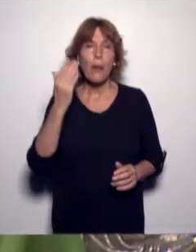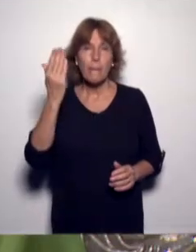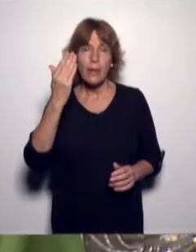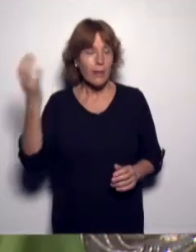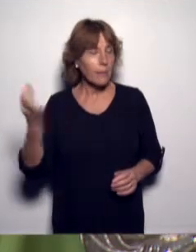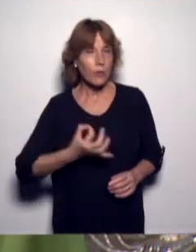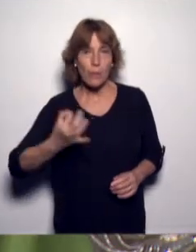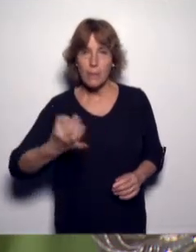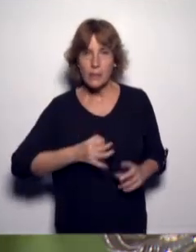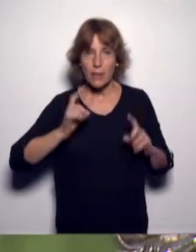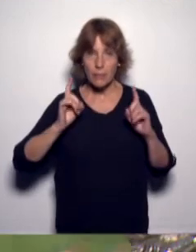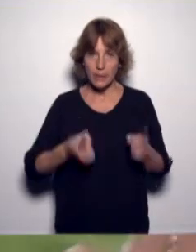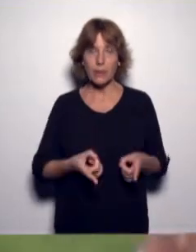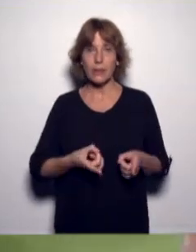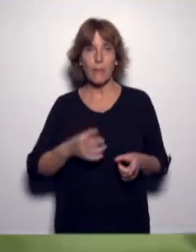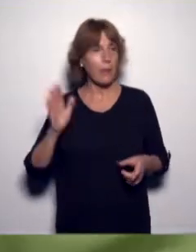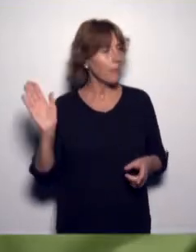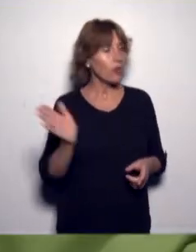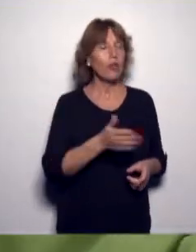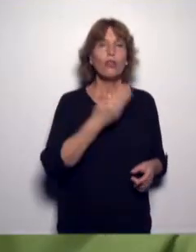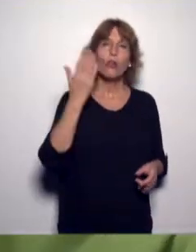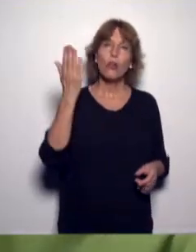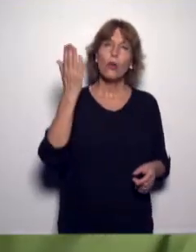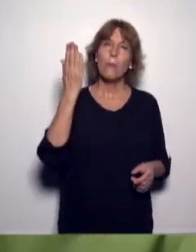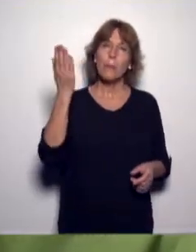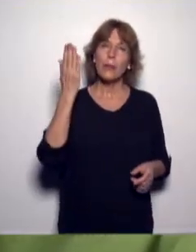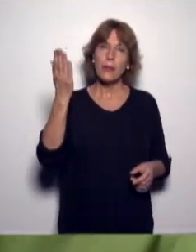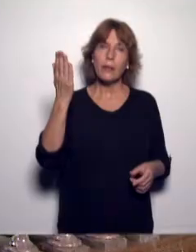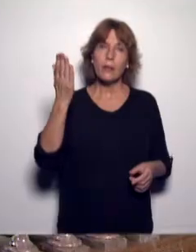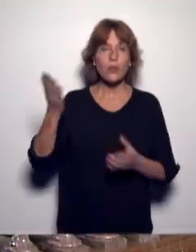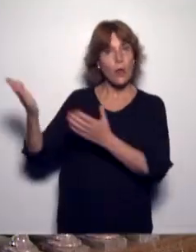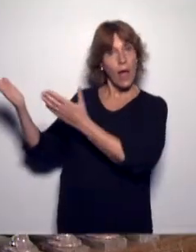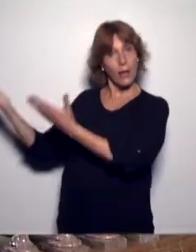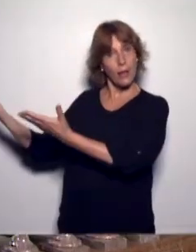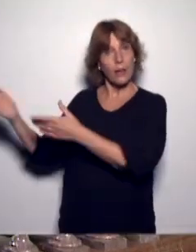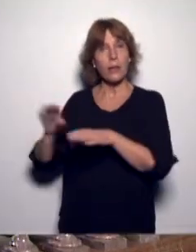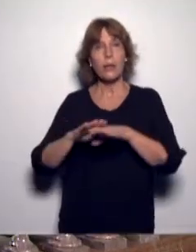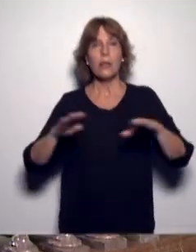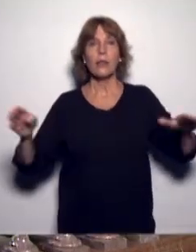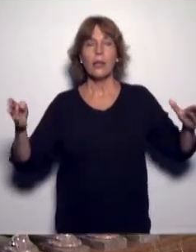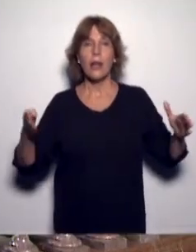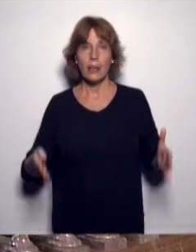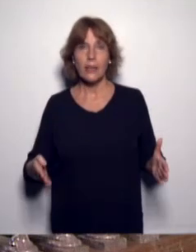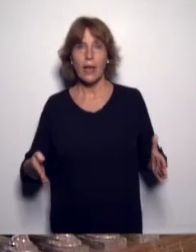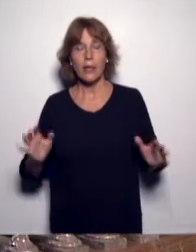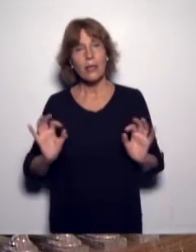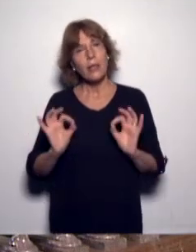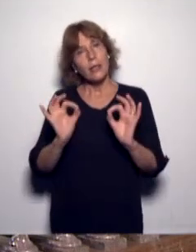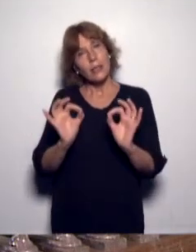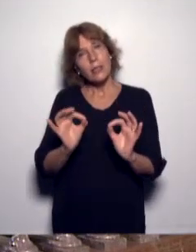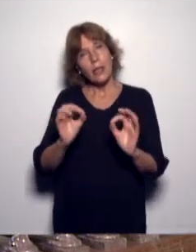muy especialmente también por todas las intenciones que están allí junto al altar y que nos han